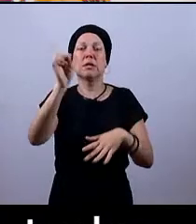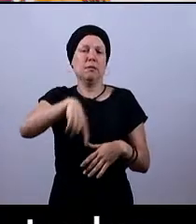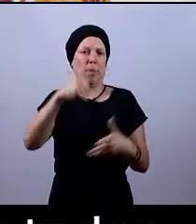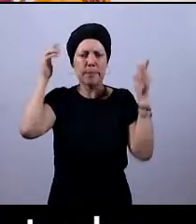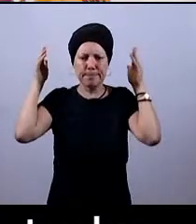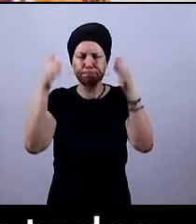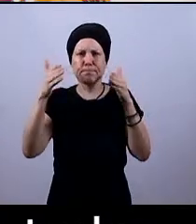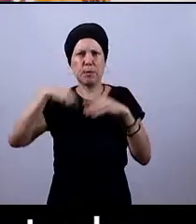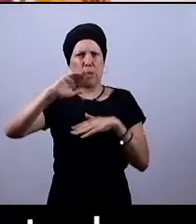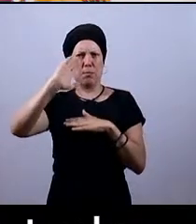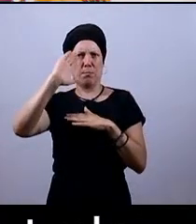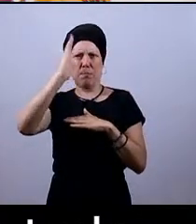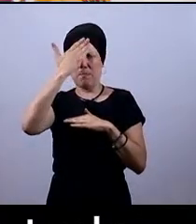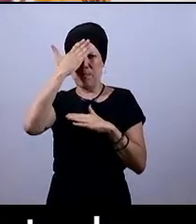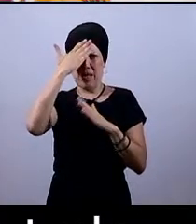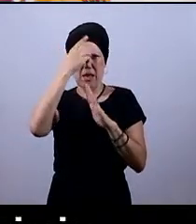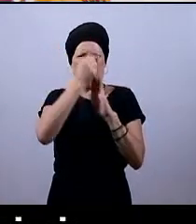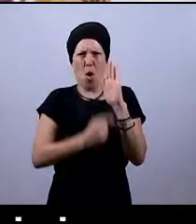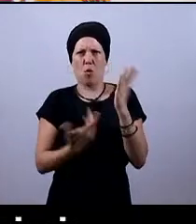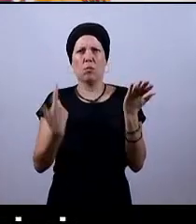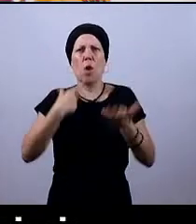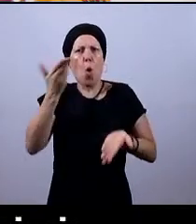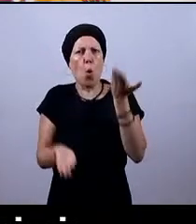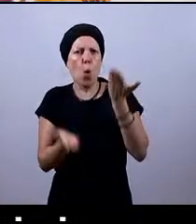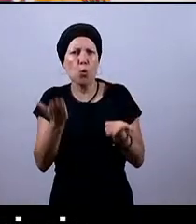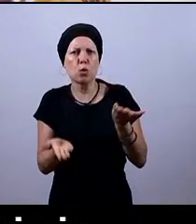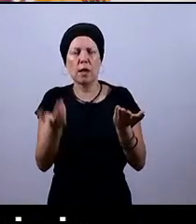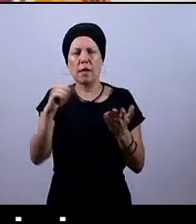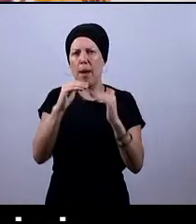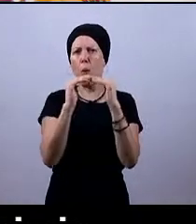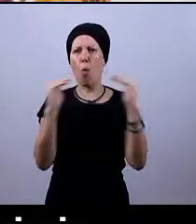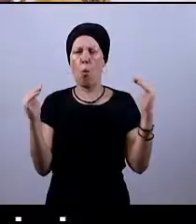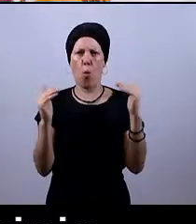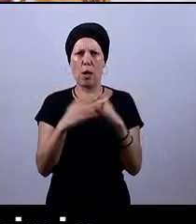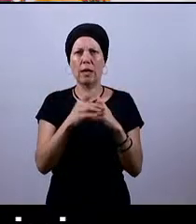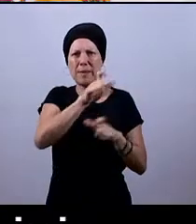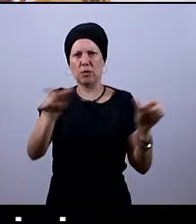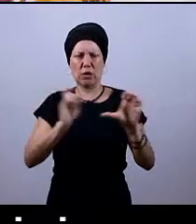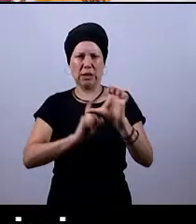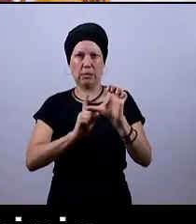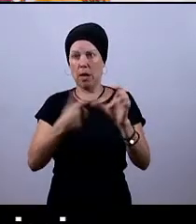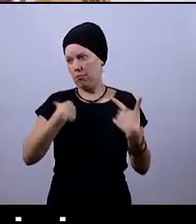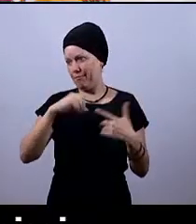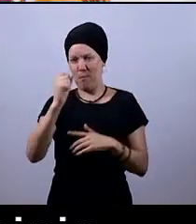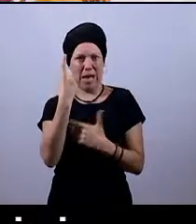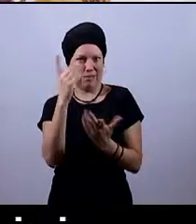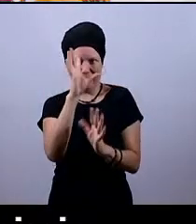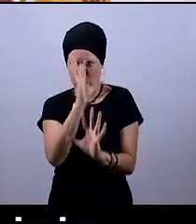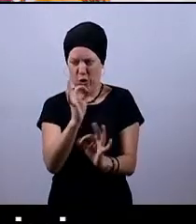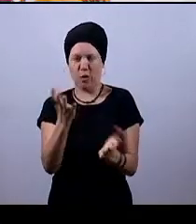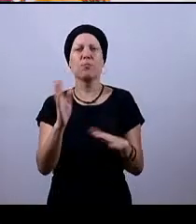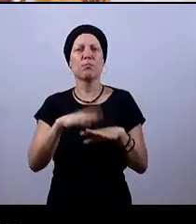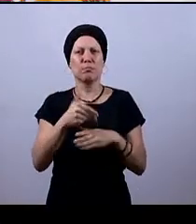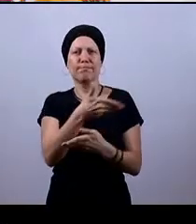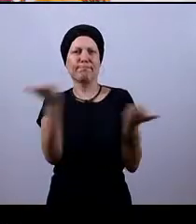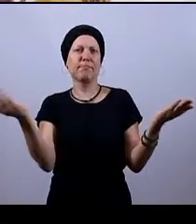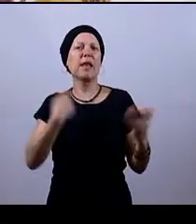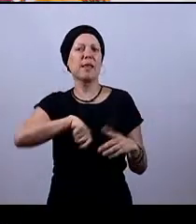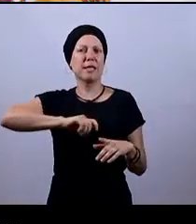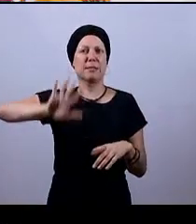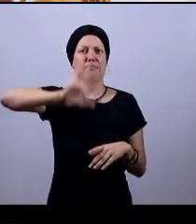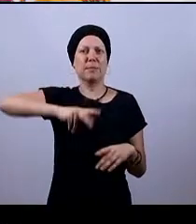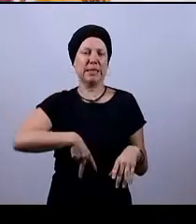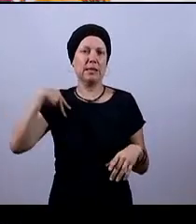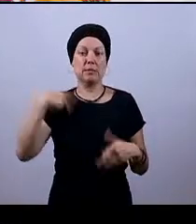en ese principio fundamental de justicia y de igualdad de los extremeños y, por supuesto, también del resto de españoles. Y en